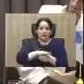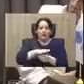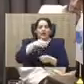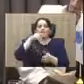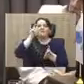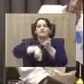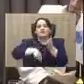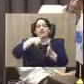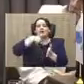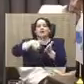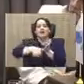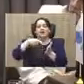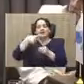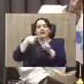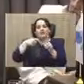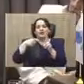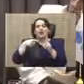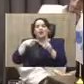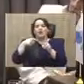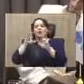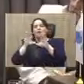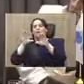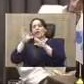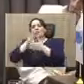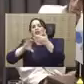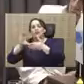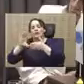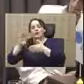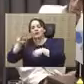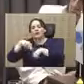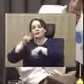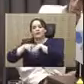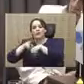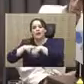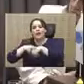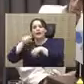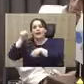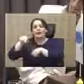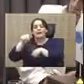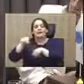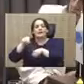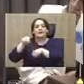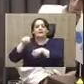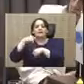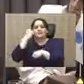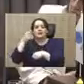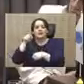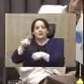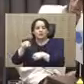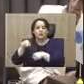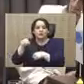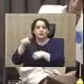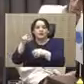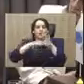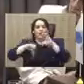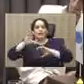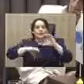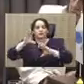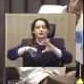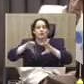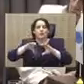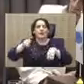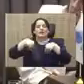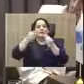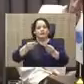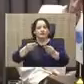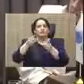Facilitación de Comercio, donde Costa Rica declina aceptar la donación de los equipos ofrecidos por el gobierno de China. En julio de